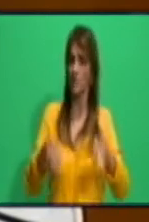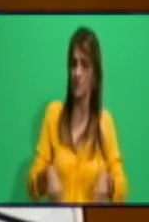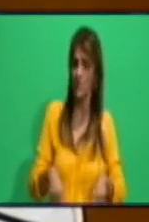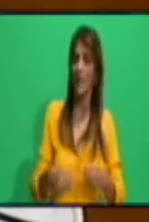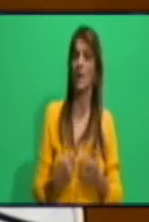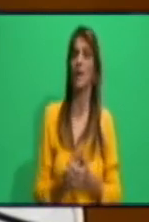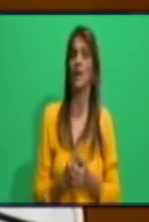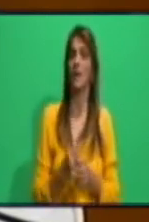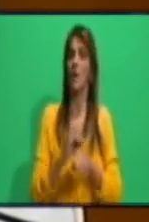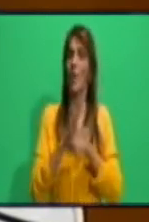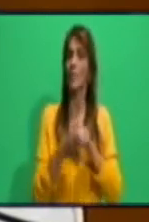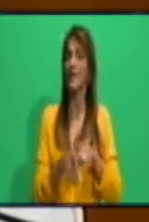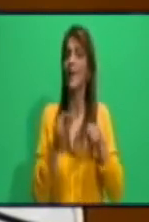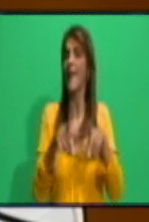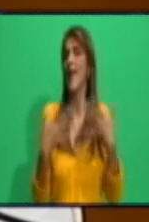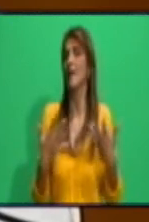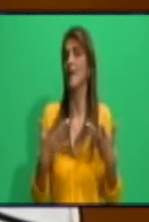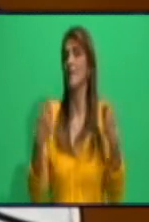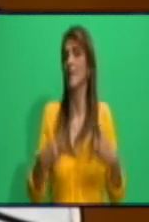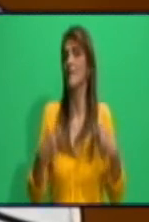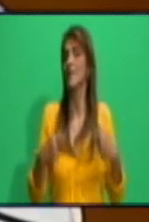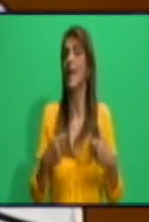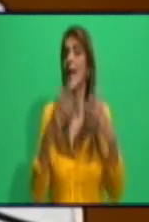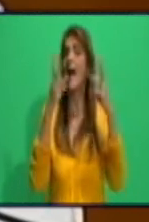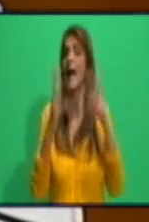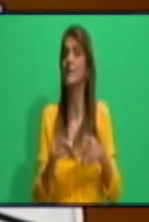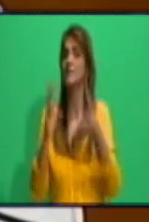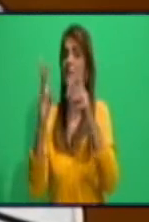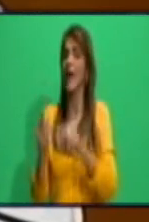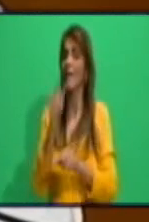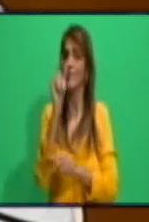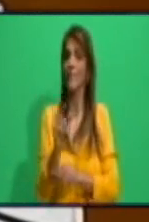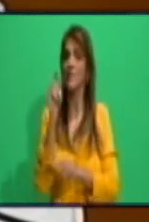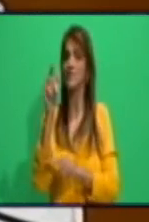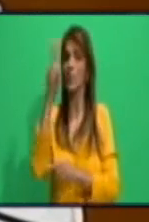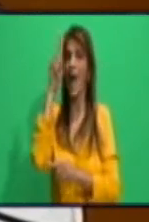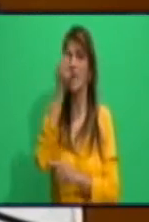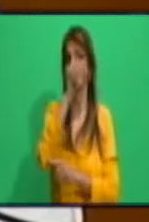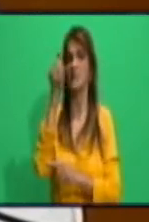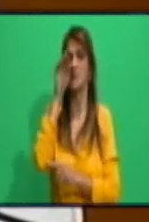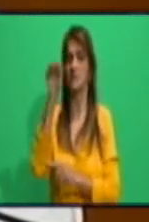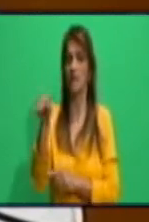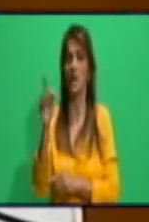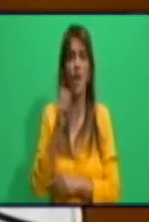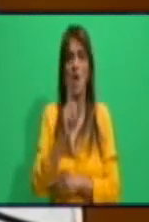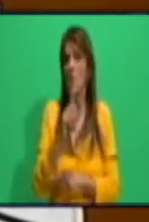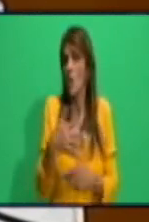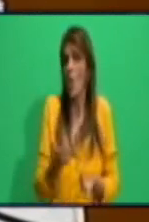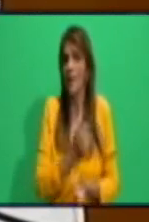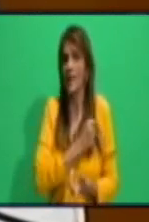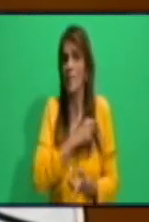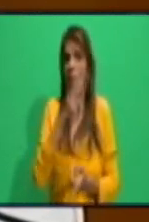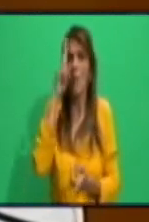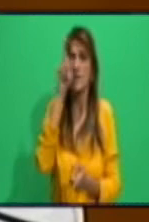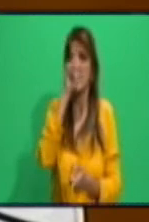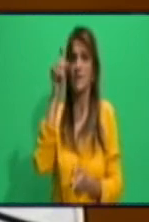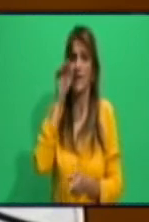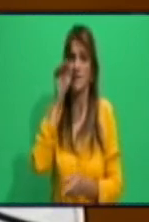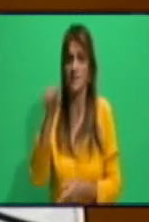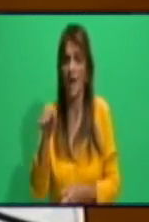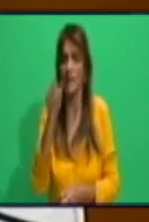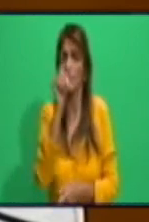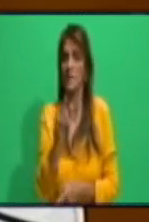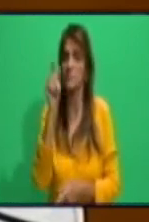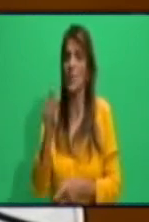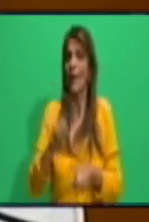contactos reales que tiene el paciente. Y no se trata de ingresar por ingresar a todo el mundo, sino identificar realmente cuáles son los contactos